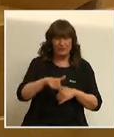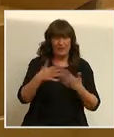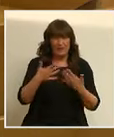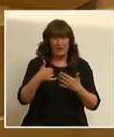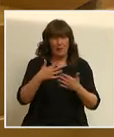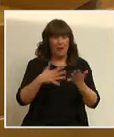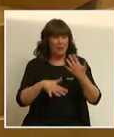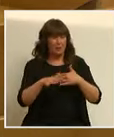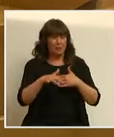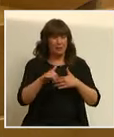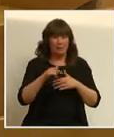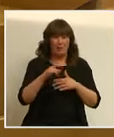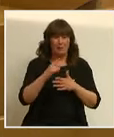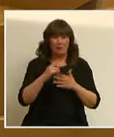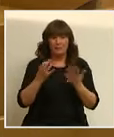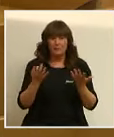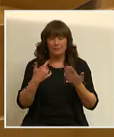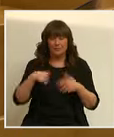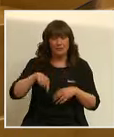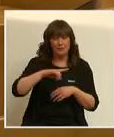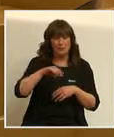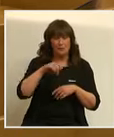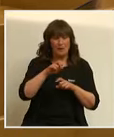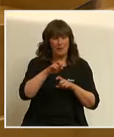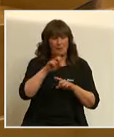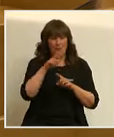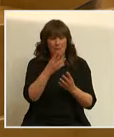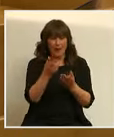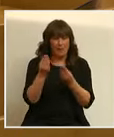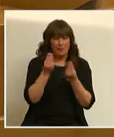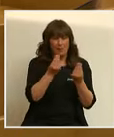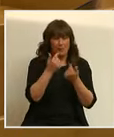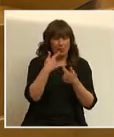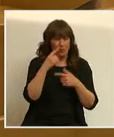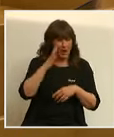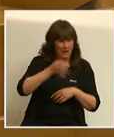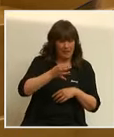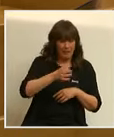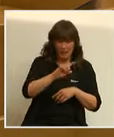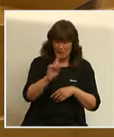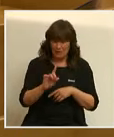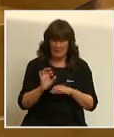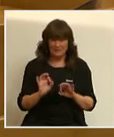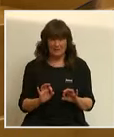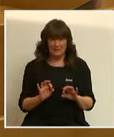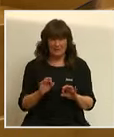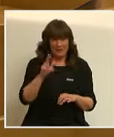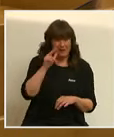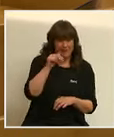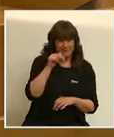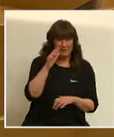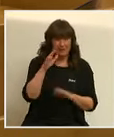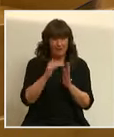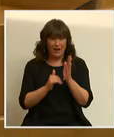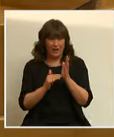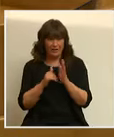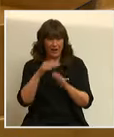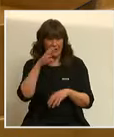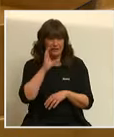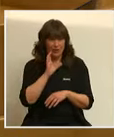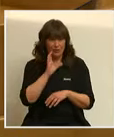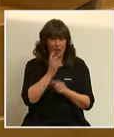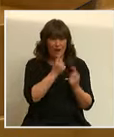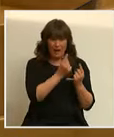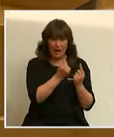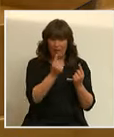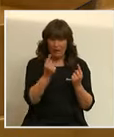para unir, para crear la percepción de una realidad que no es tal. Alicante, Valencia y Castellón, cada una